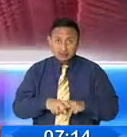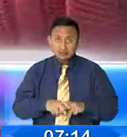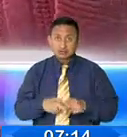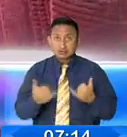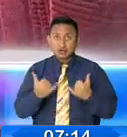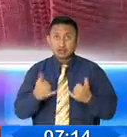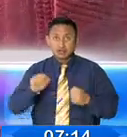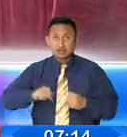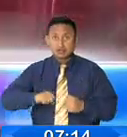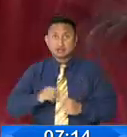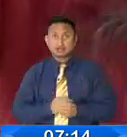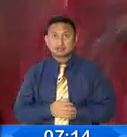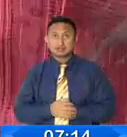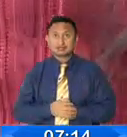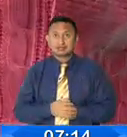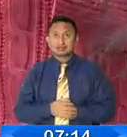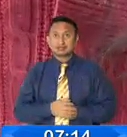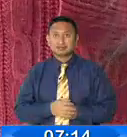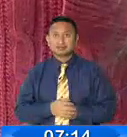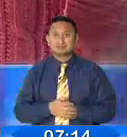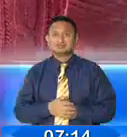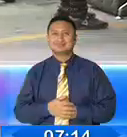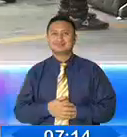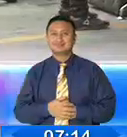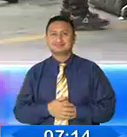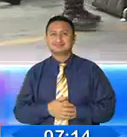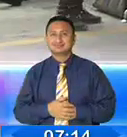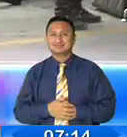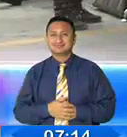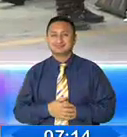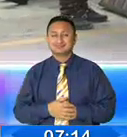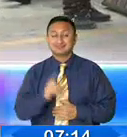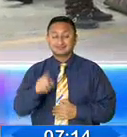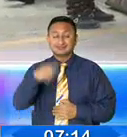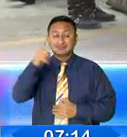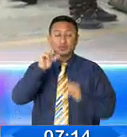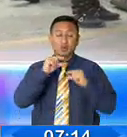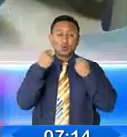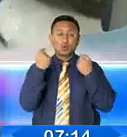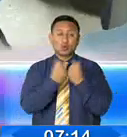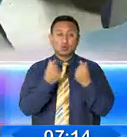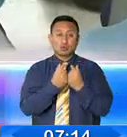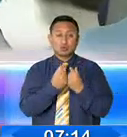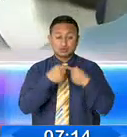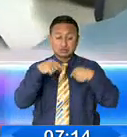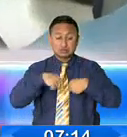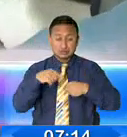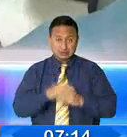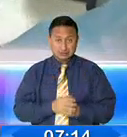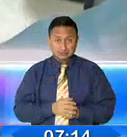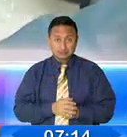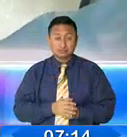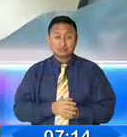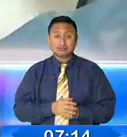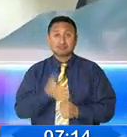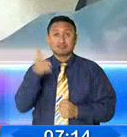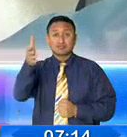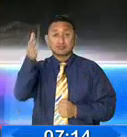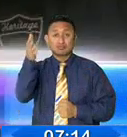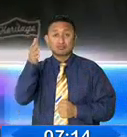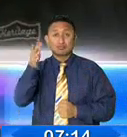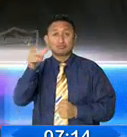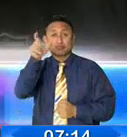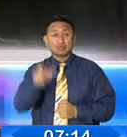haciendo ya sudar, pepas. El próximo grupo que se considerará para la inmunización serán docentes, personas con